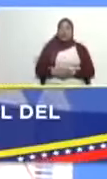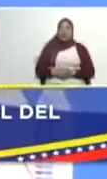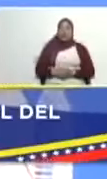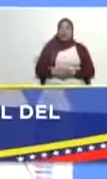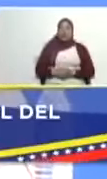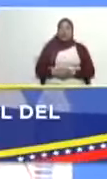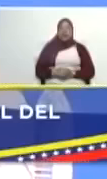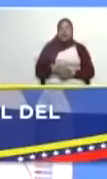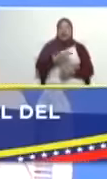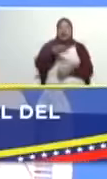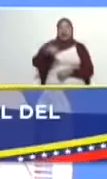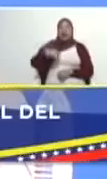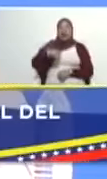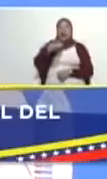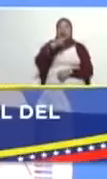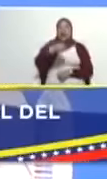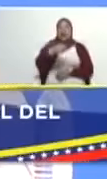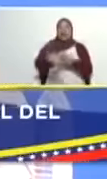pariendo recursos,